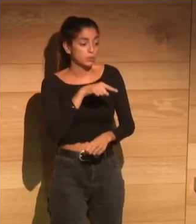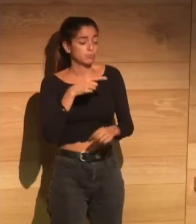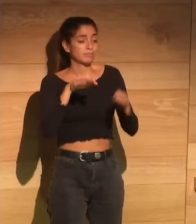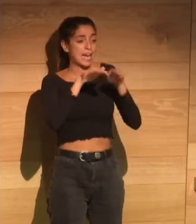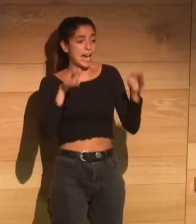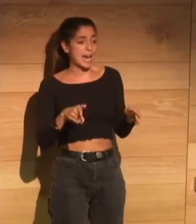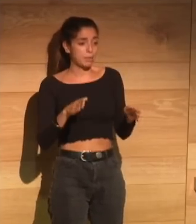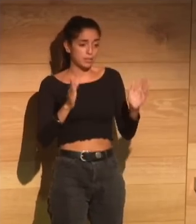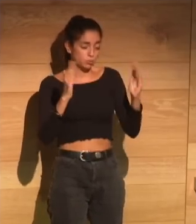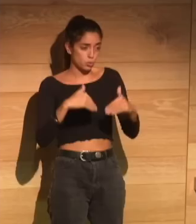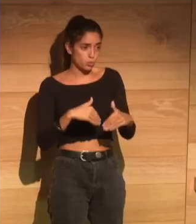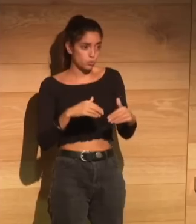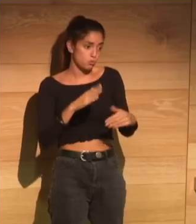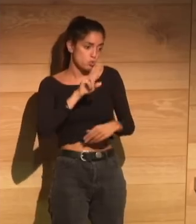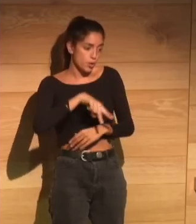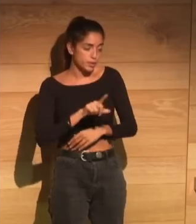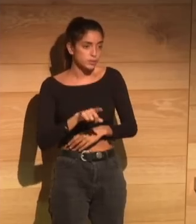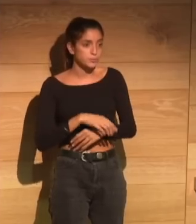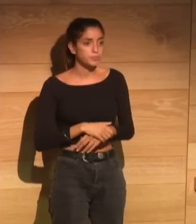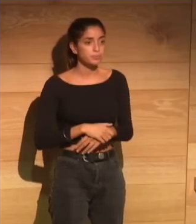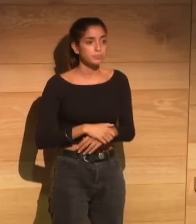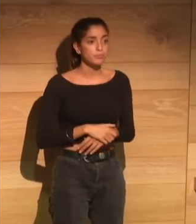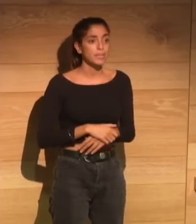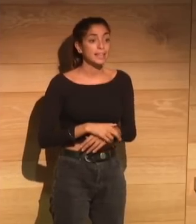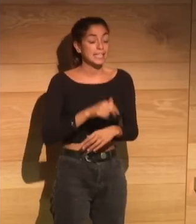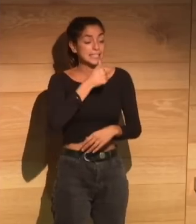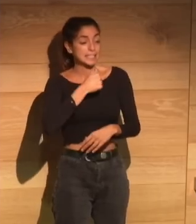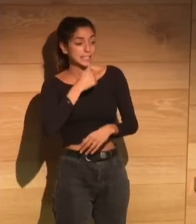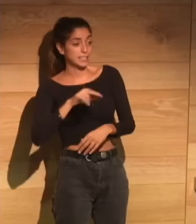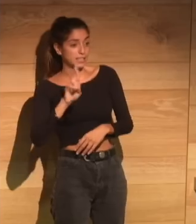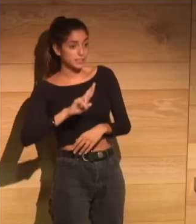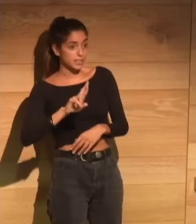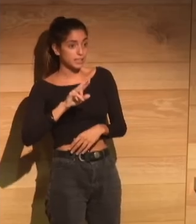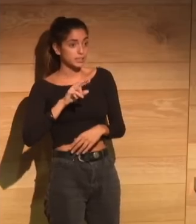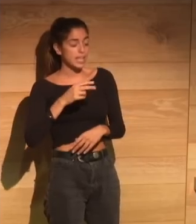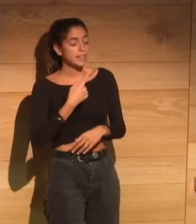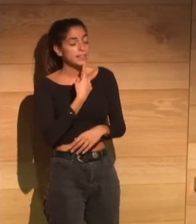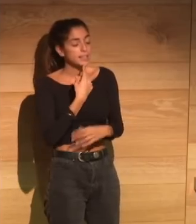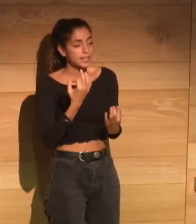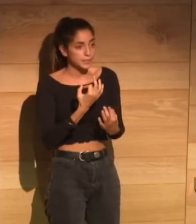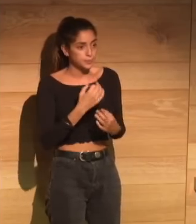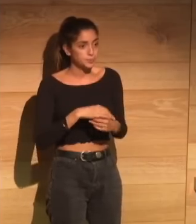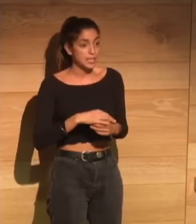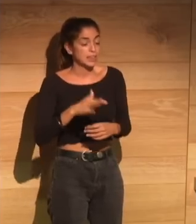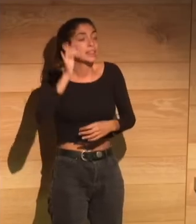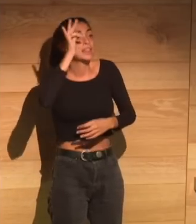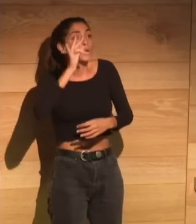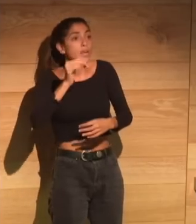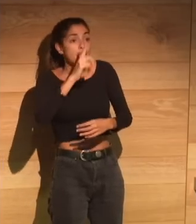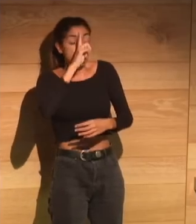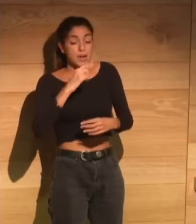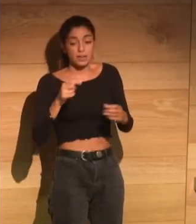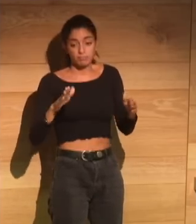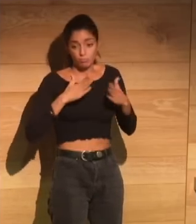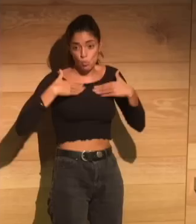fin, el sino nevero famoso que decía Javi nos sirve. La persistencia retiniana nos determina que en teoría cualquier imagen